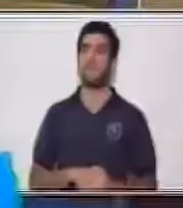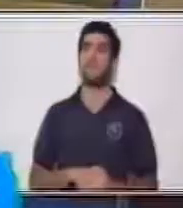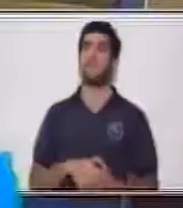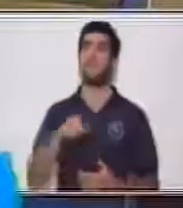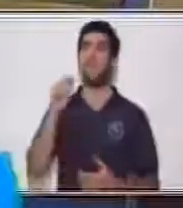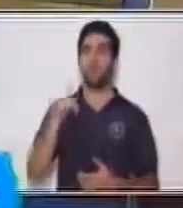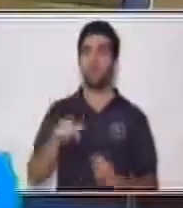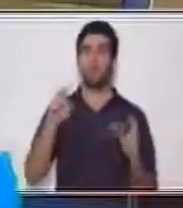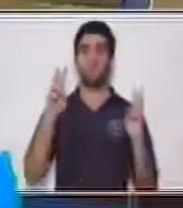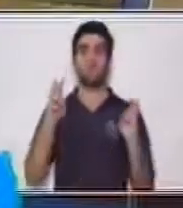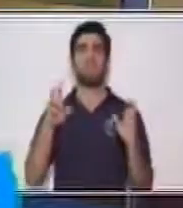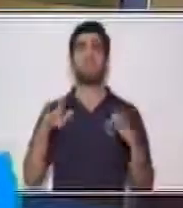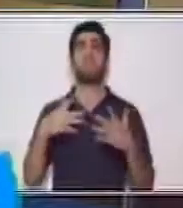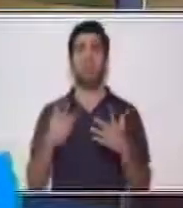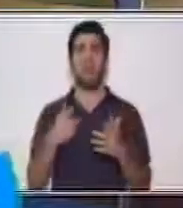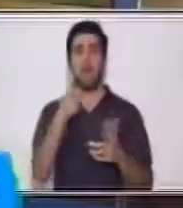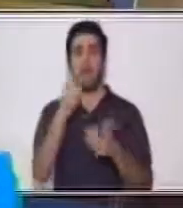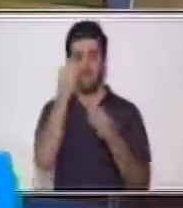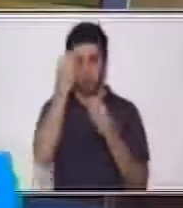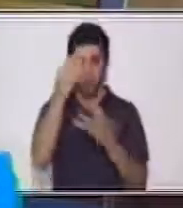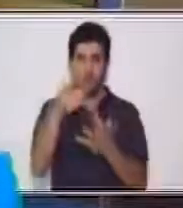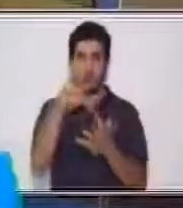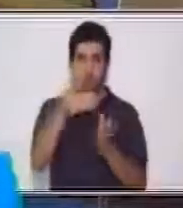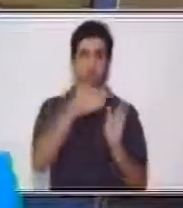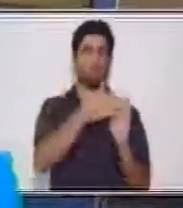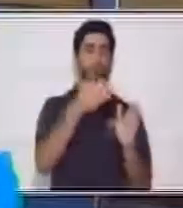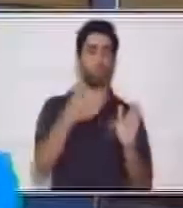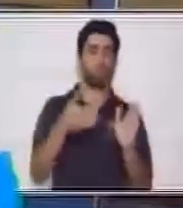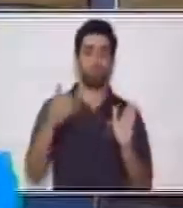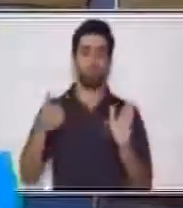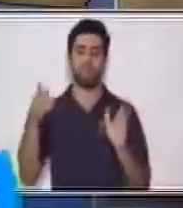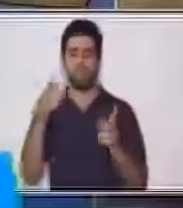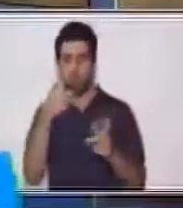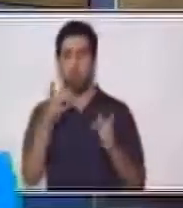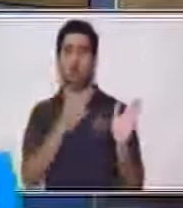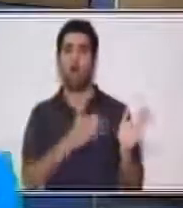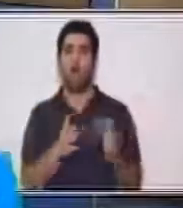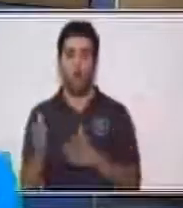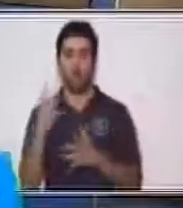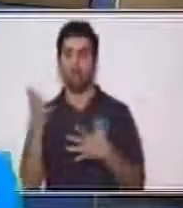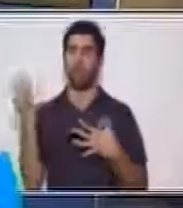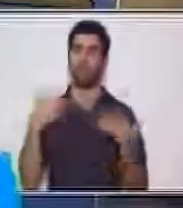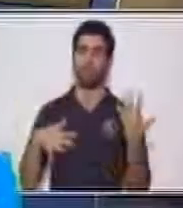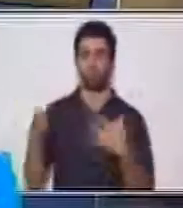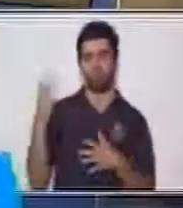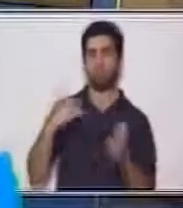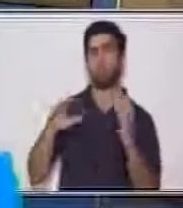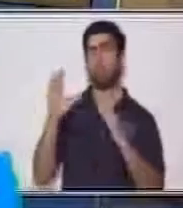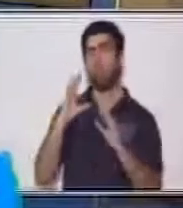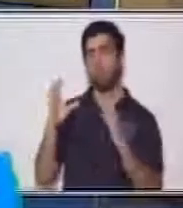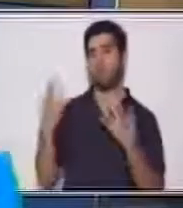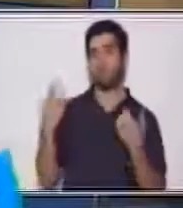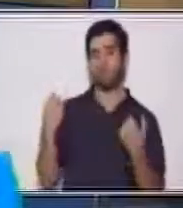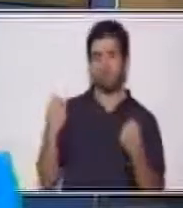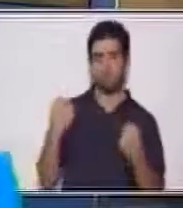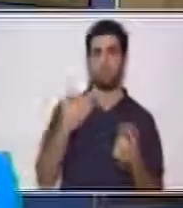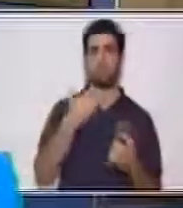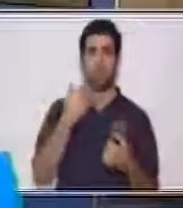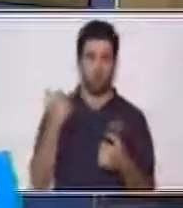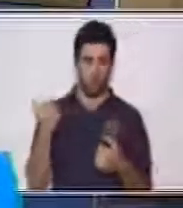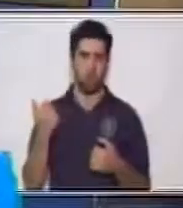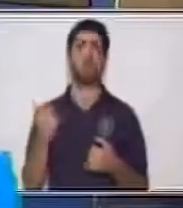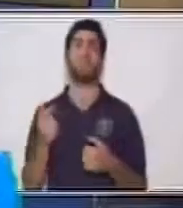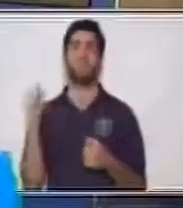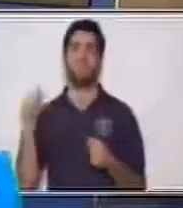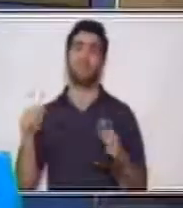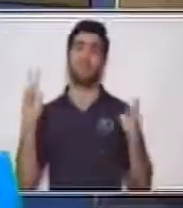secuencia de la información a partir del diálogo en una conversación. Si en casa hay una persona con discapacidad, este tema le